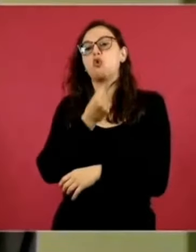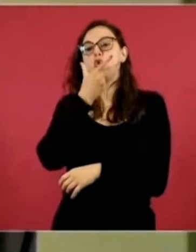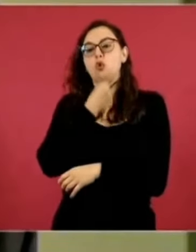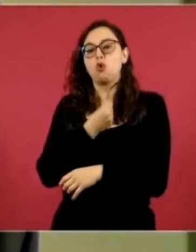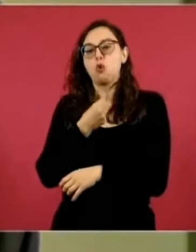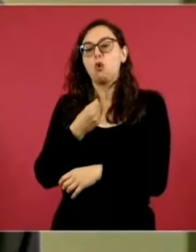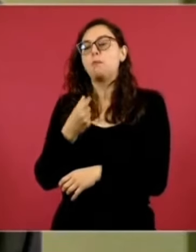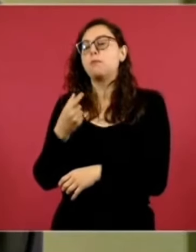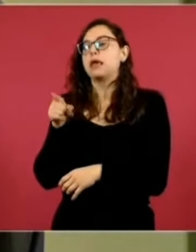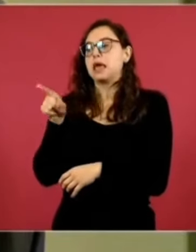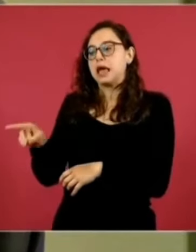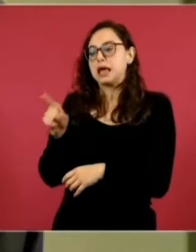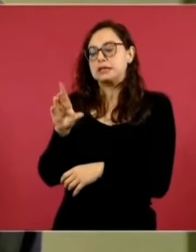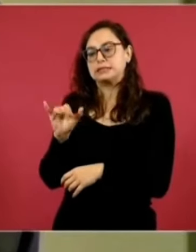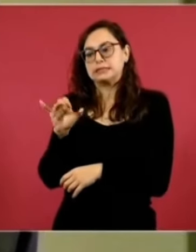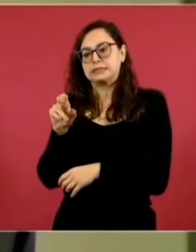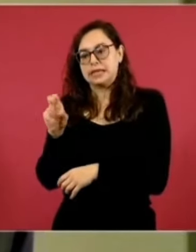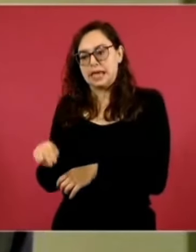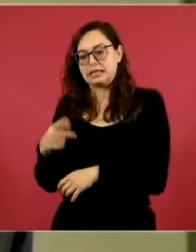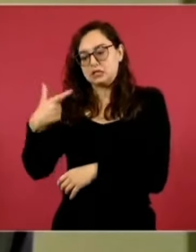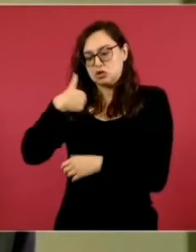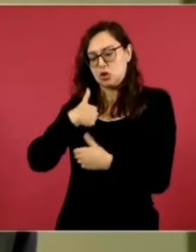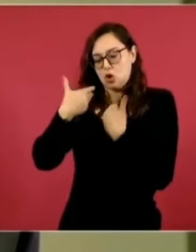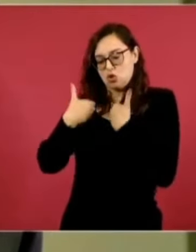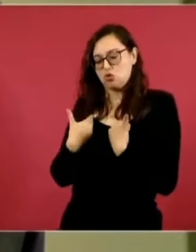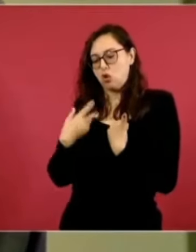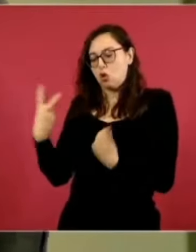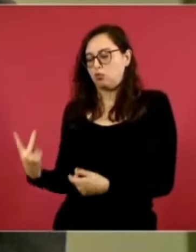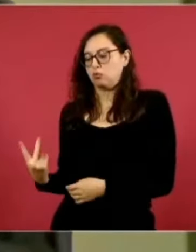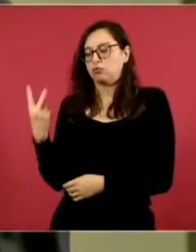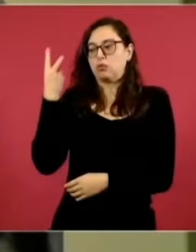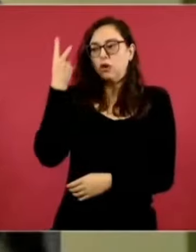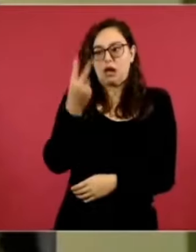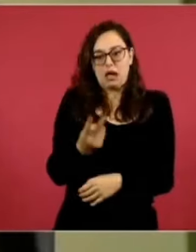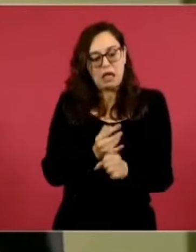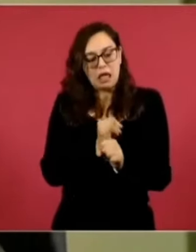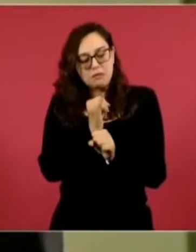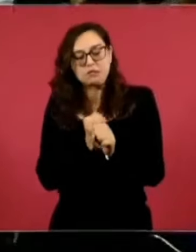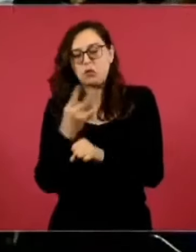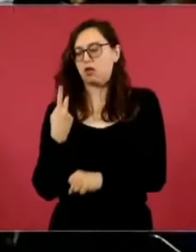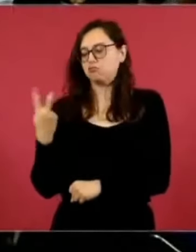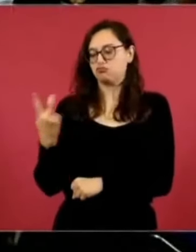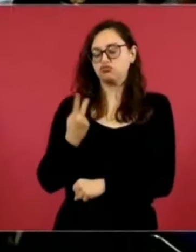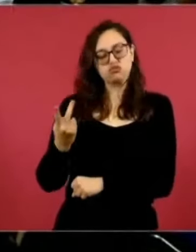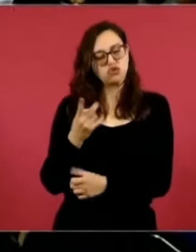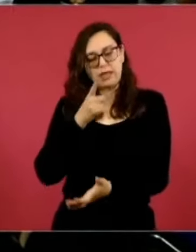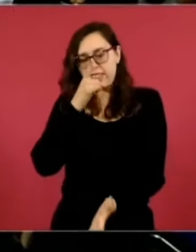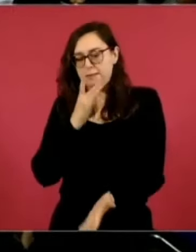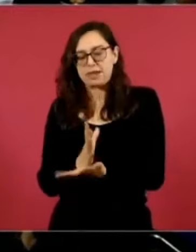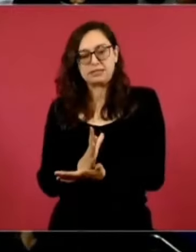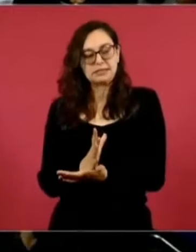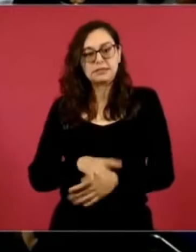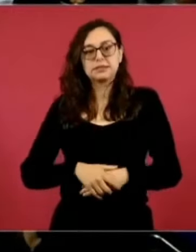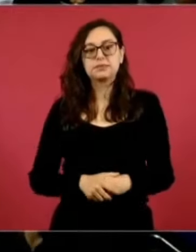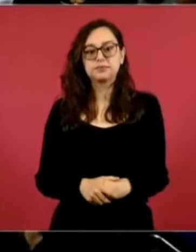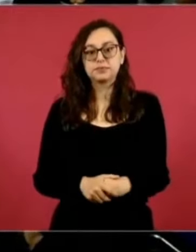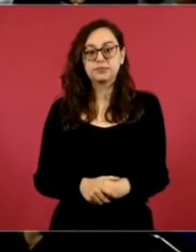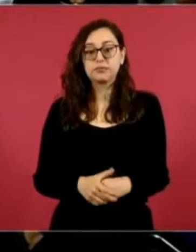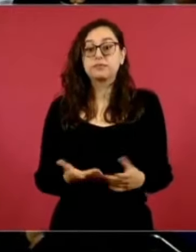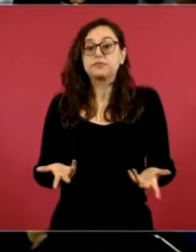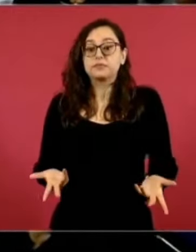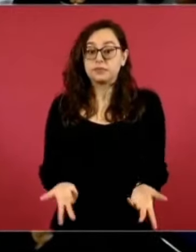servidor, que seremos los responsables directos de esta investigación. Ante esa